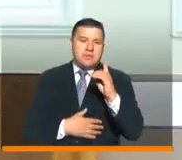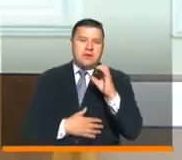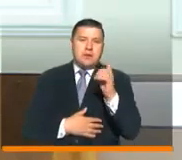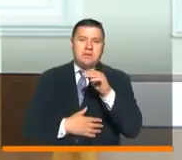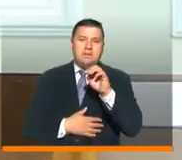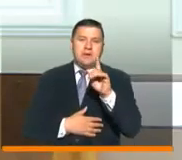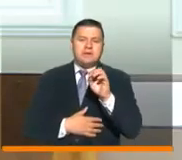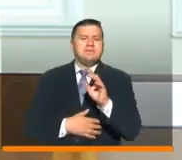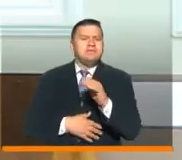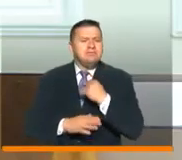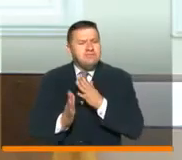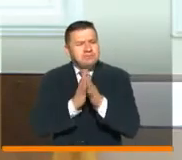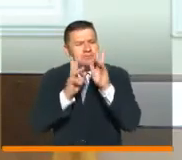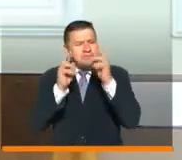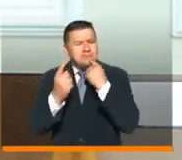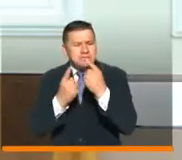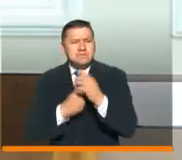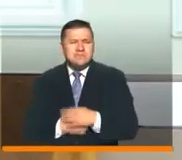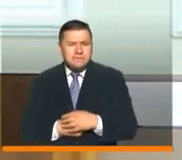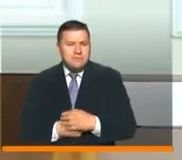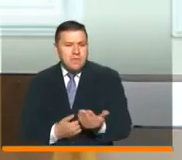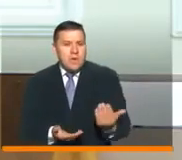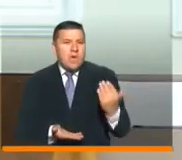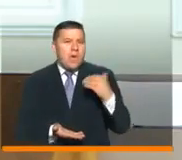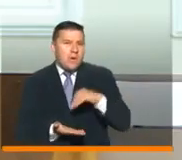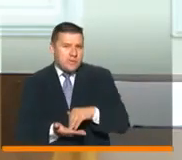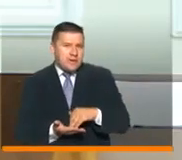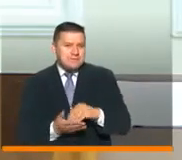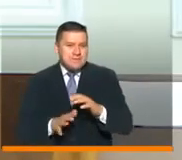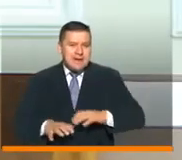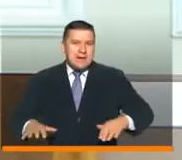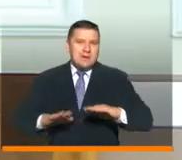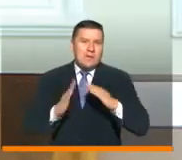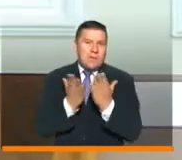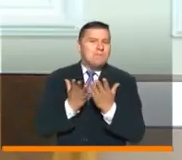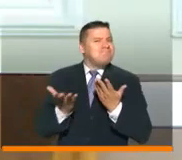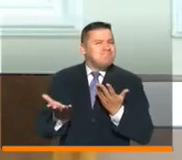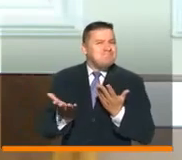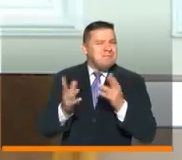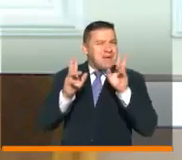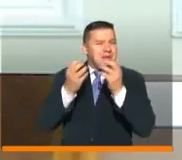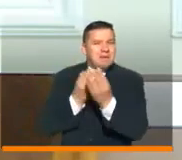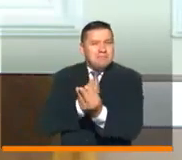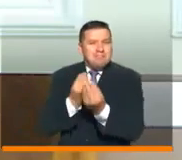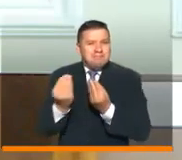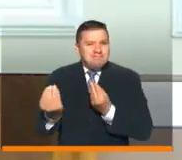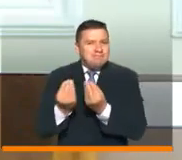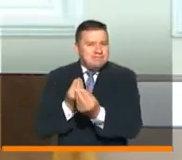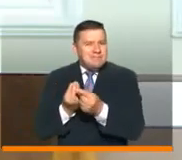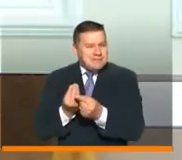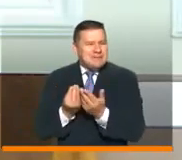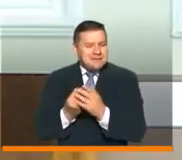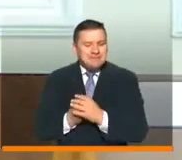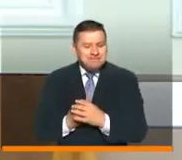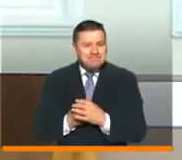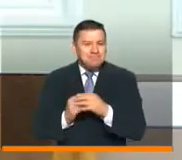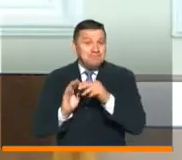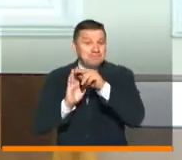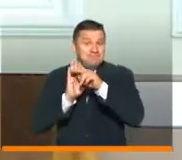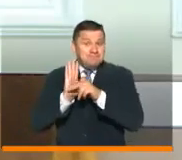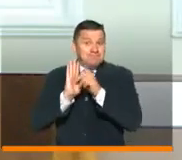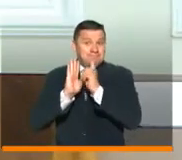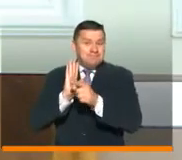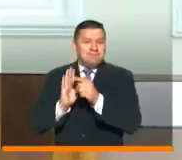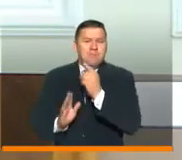Mesa, y para hablar también del retorno a la actividad escolar en el modelo de alternancia con todos los protocolos, está